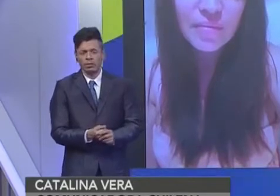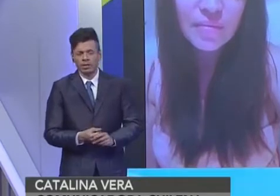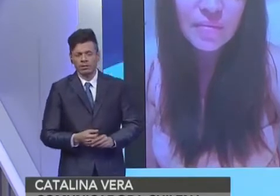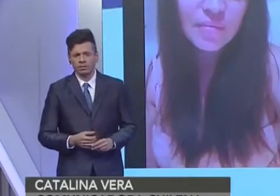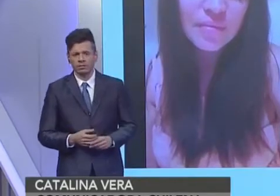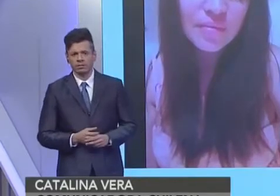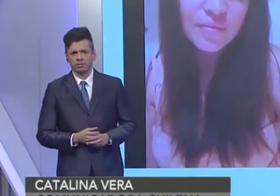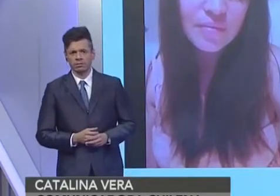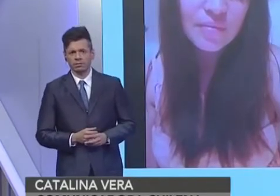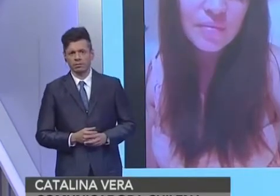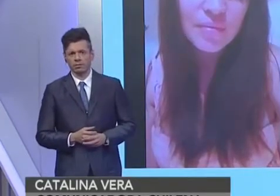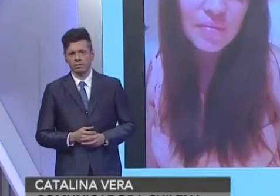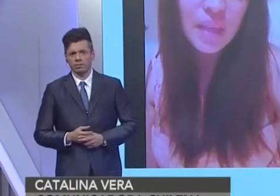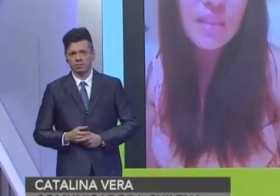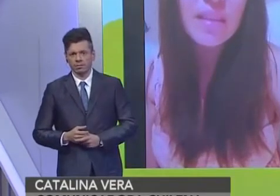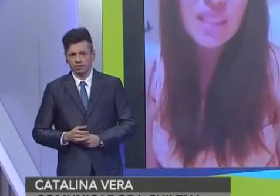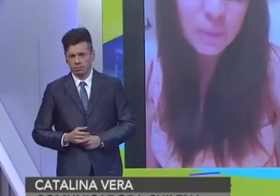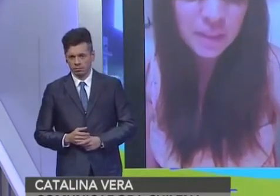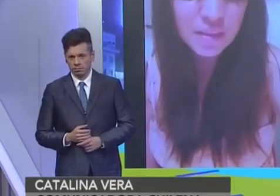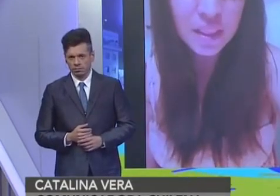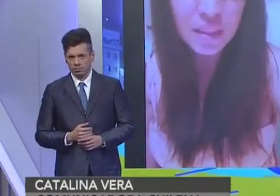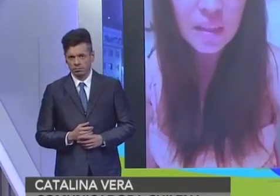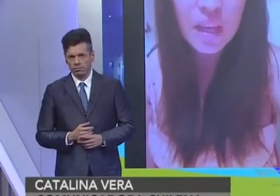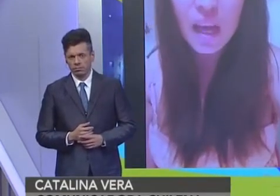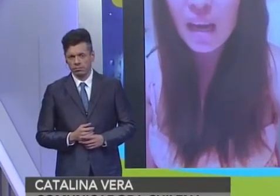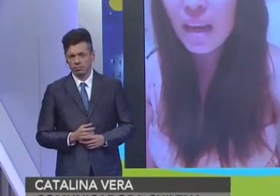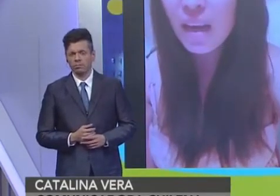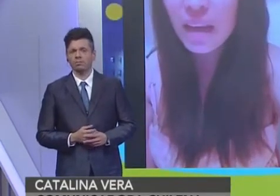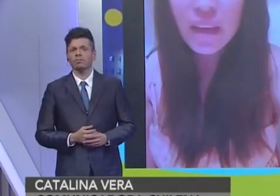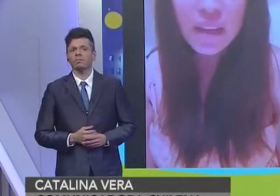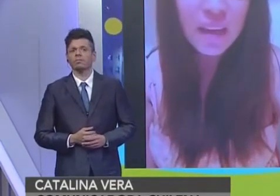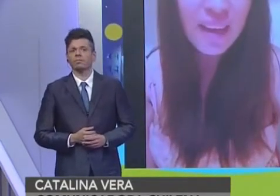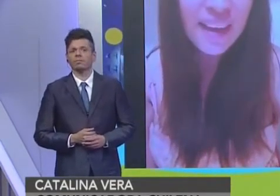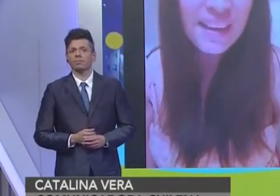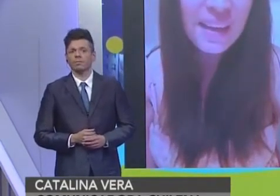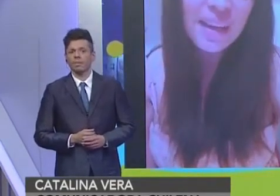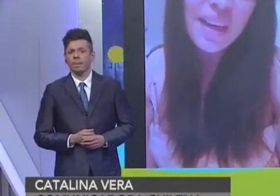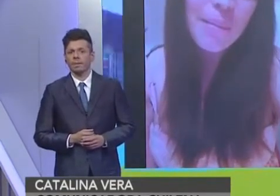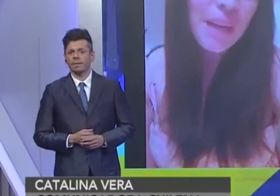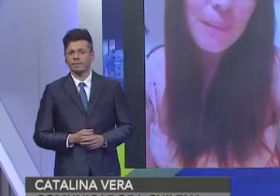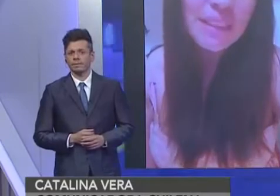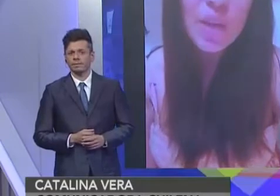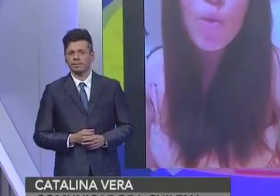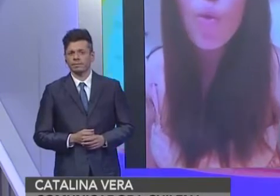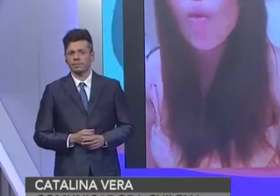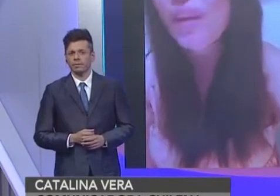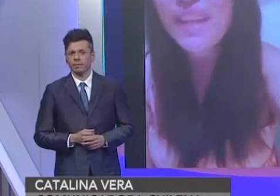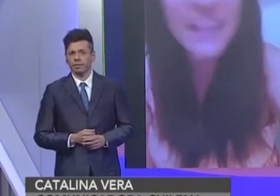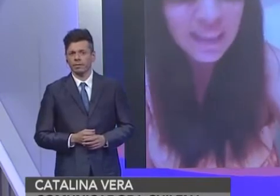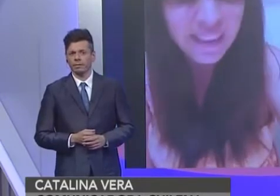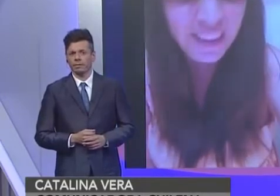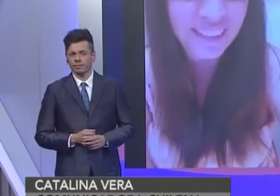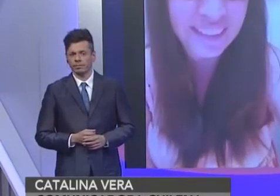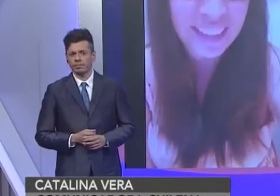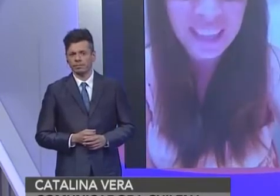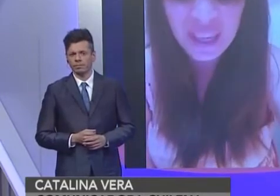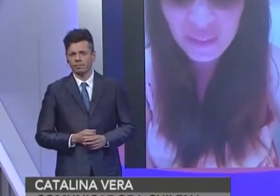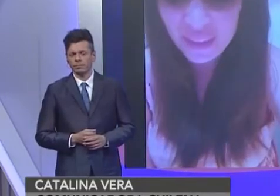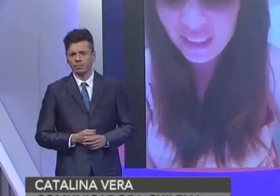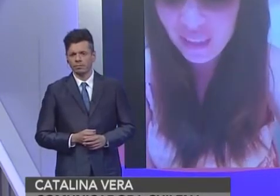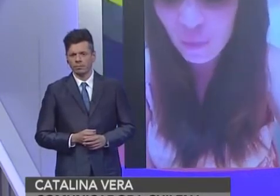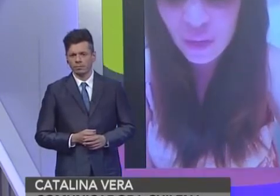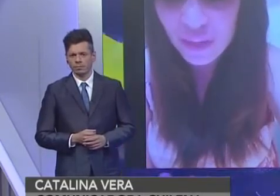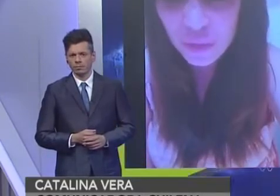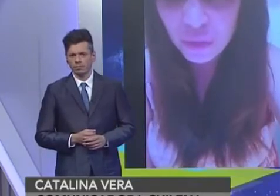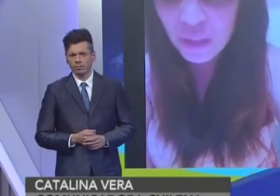baja temperatura, ¿no? Exactamente, sí. Acá en realidad hay la parte juvenil